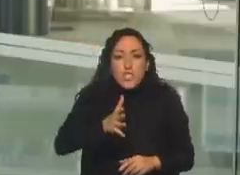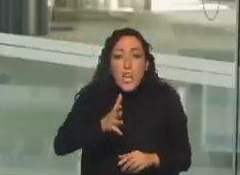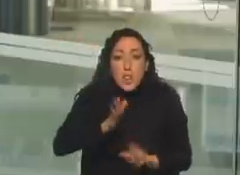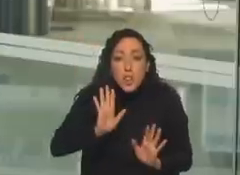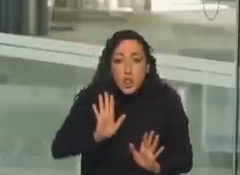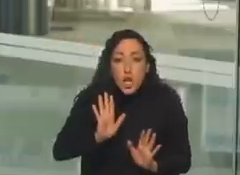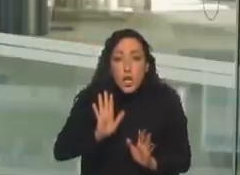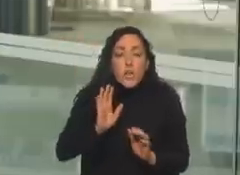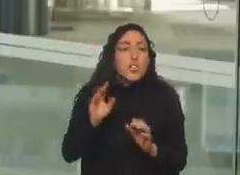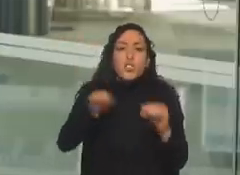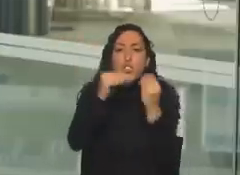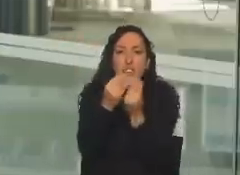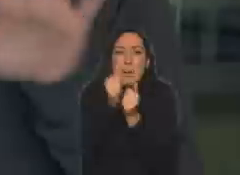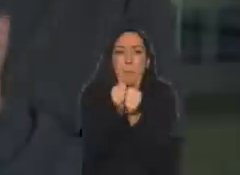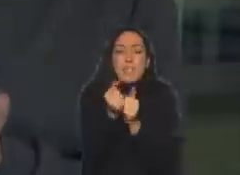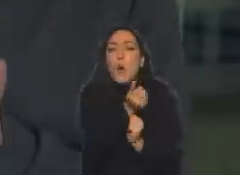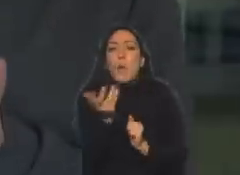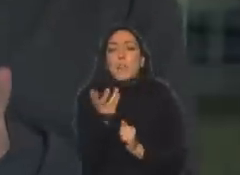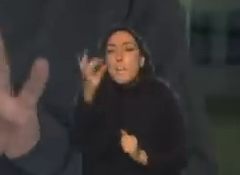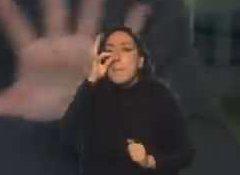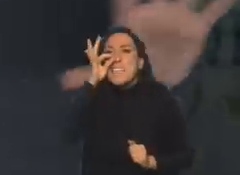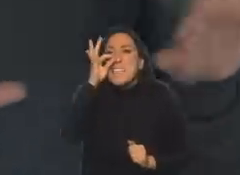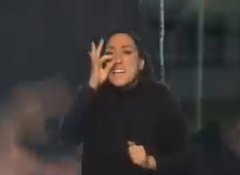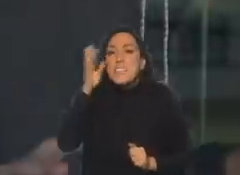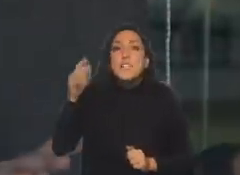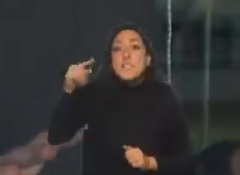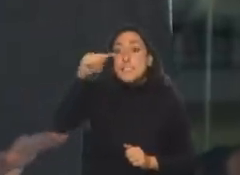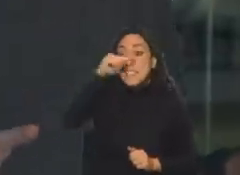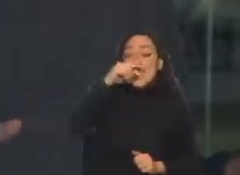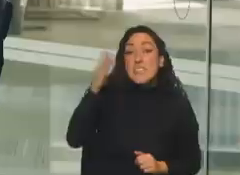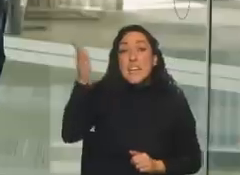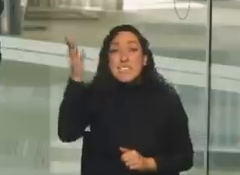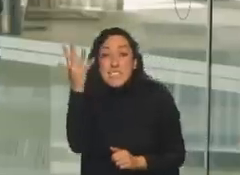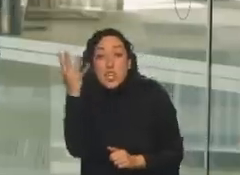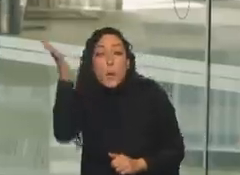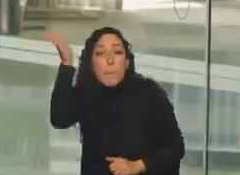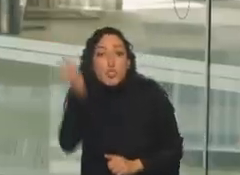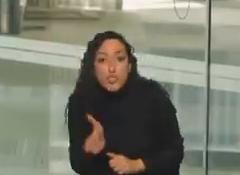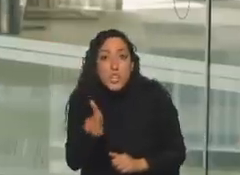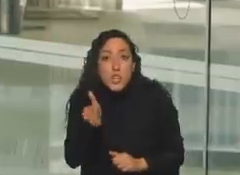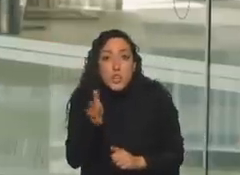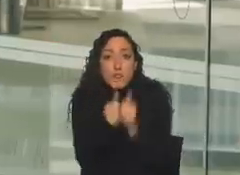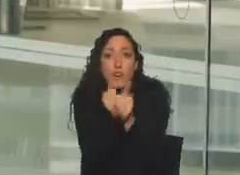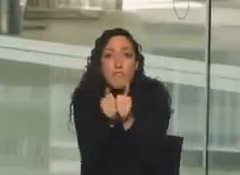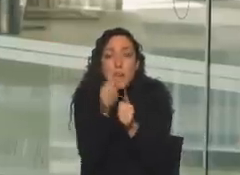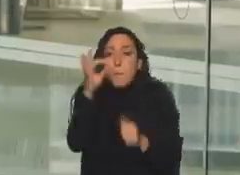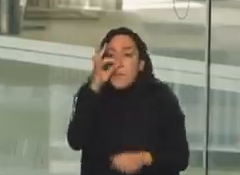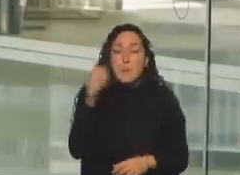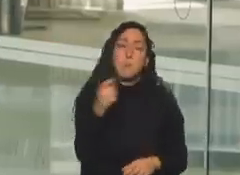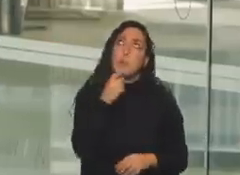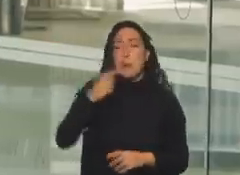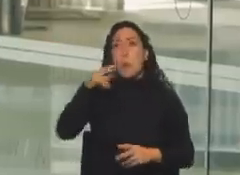ves ahí lo hacen 20 empresas. El 75% lo hacen 20 empresas. O sea, vos vas a la góndola y decís, bueno, quiero